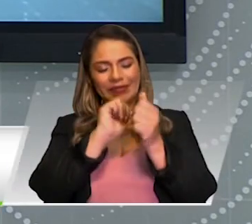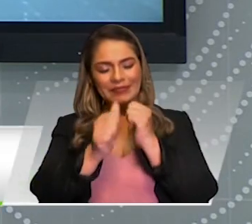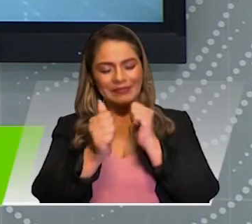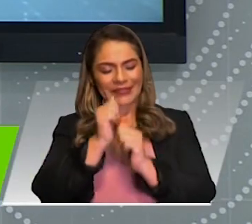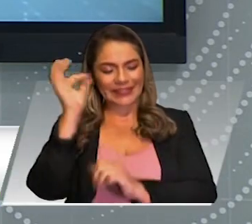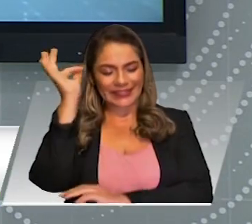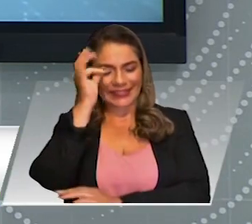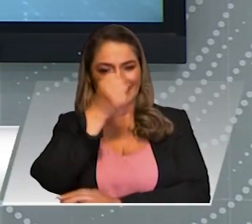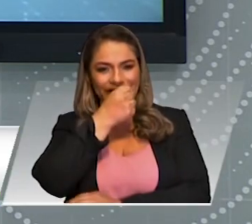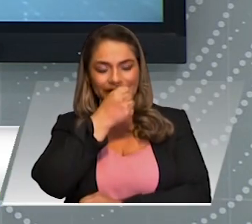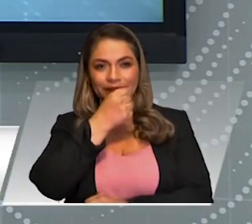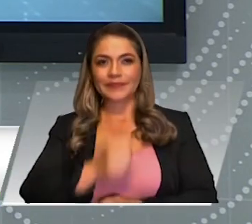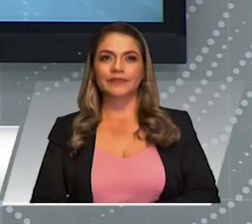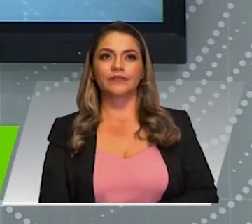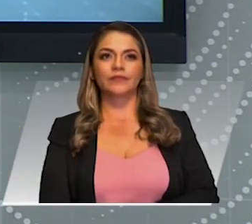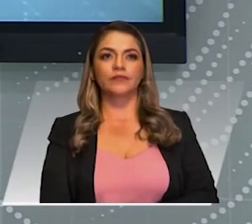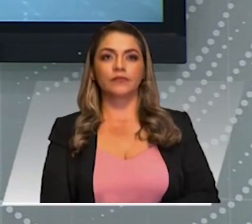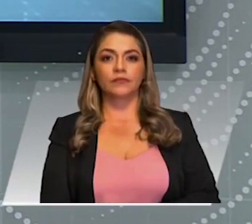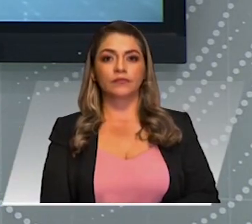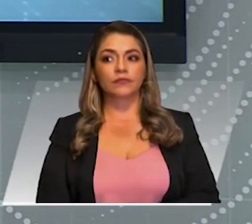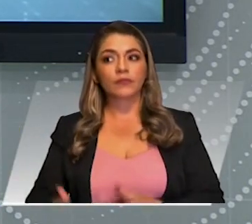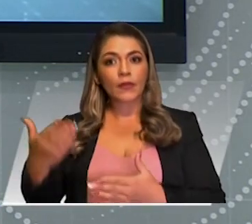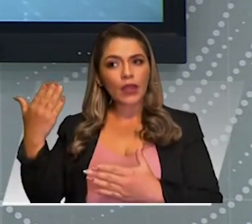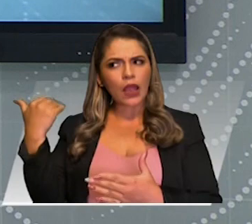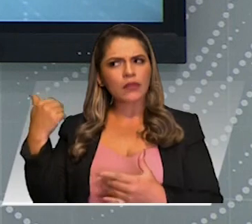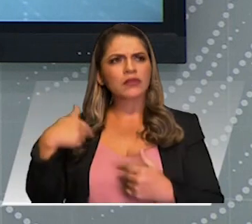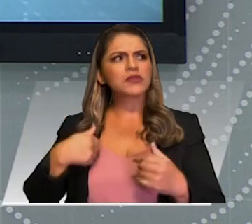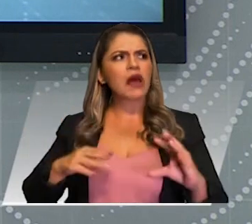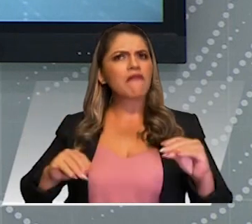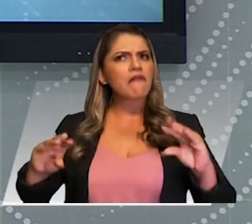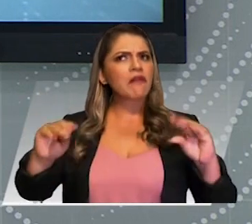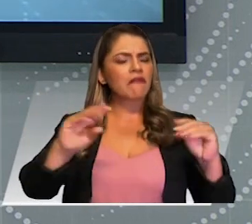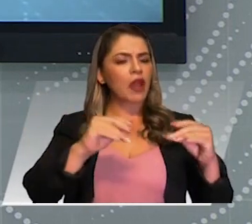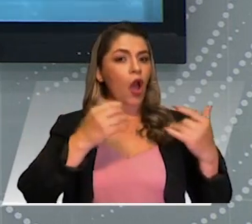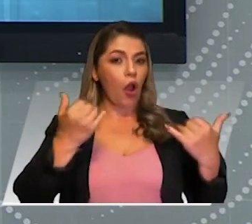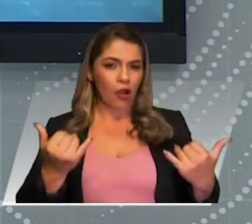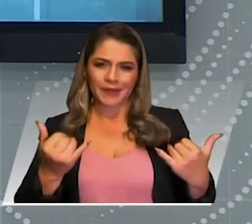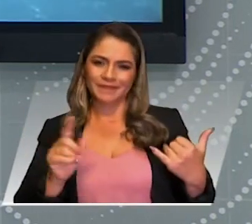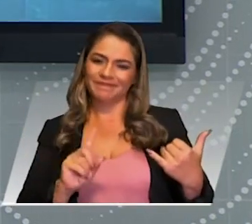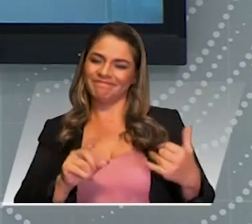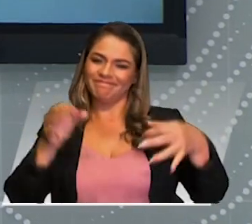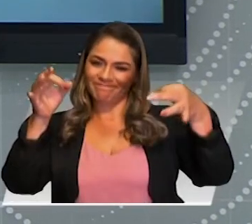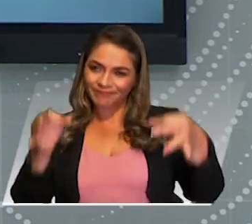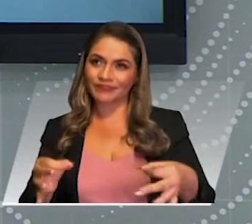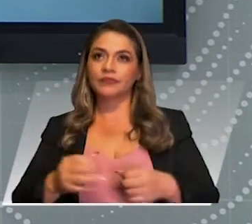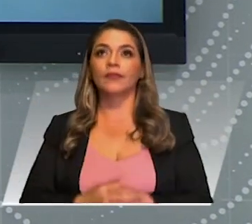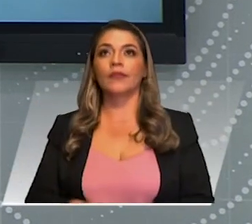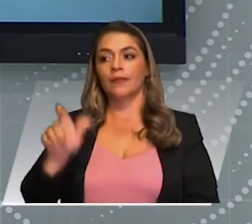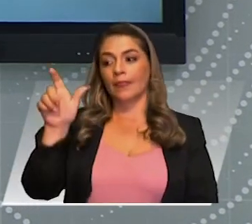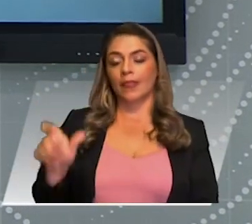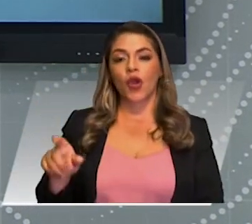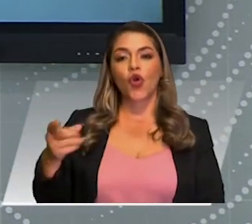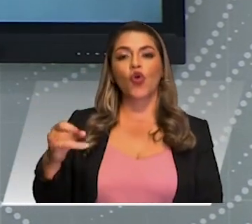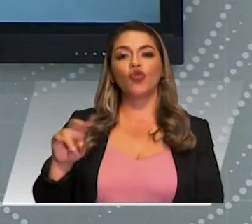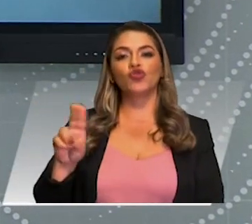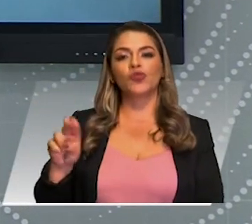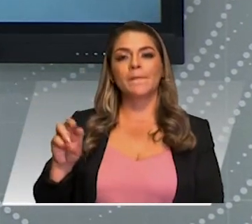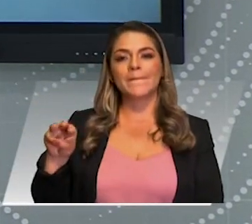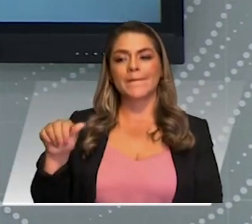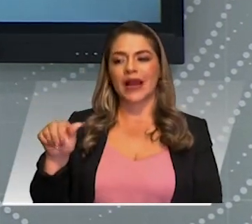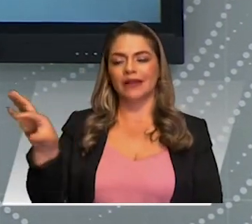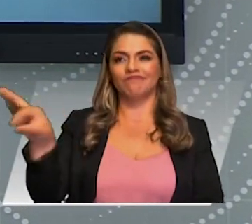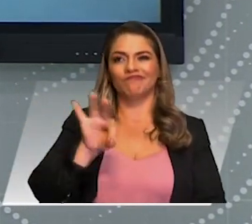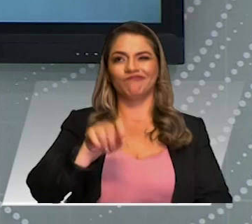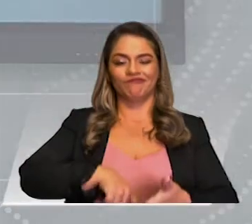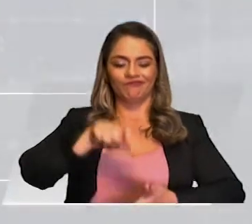Lo que era un secreto a voces es ahora oficial. Jason Guzmán jugará con Atlético Nacional a partir del segundo semestre de 2021 y de esta forma el volante